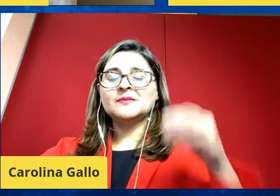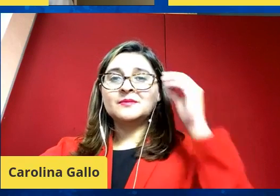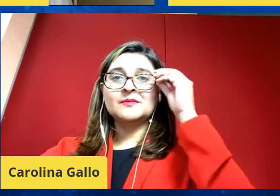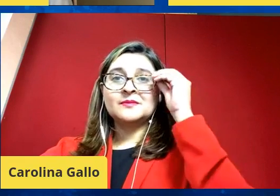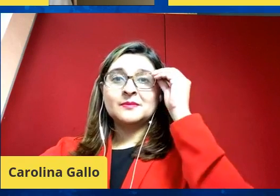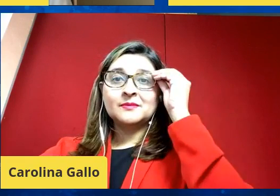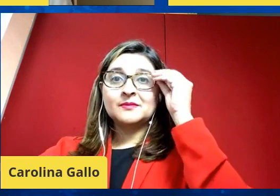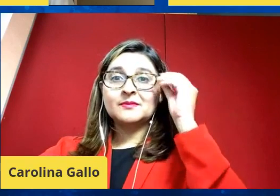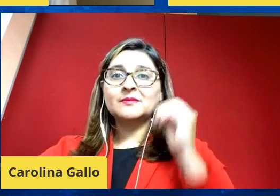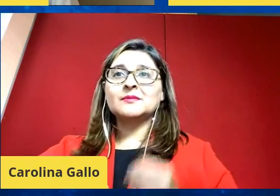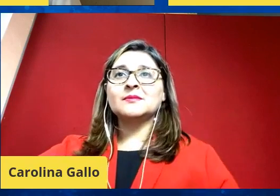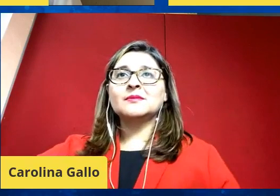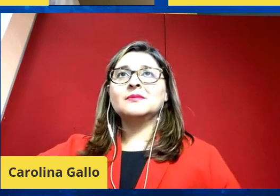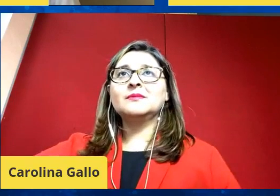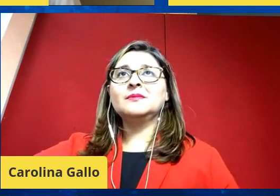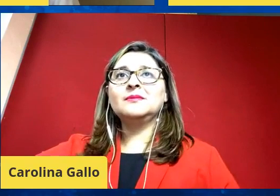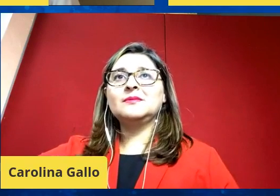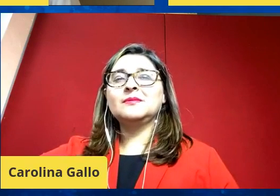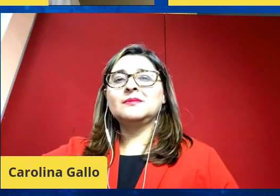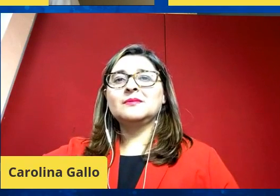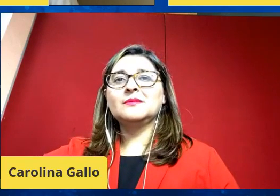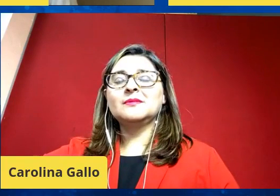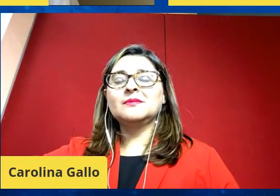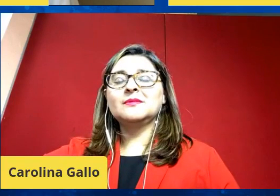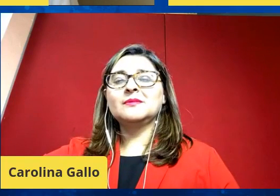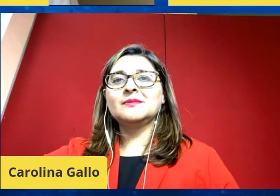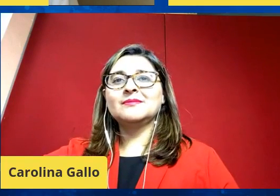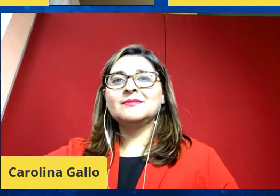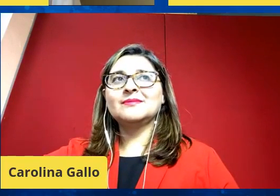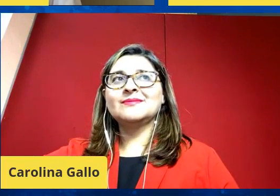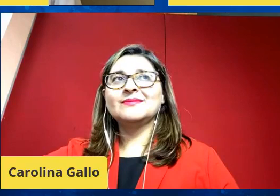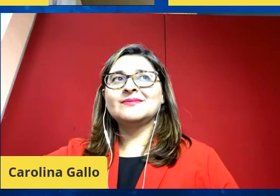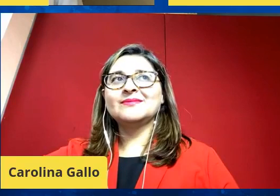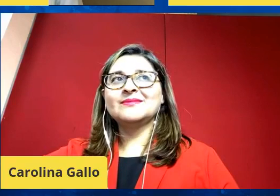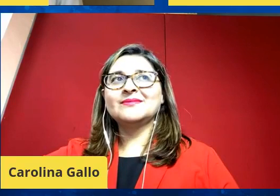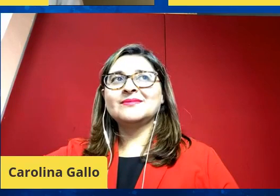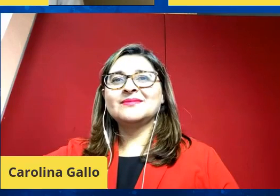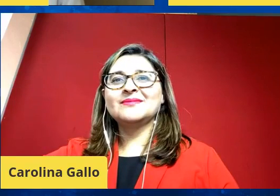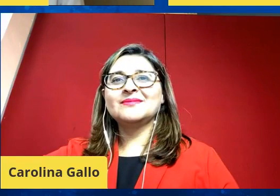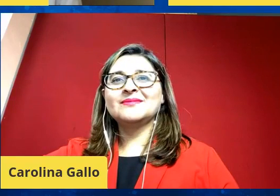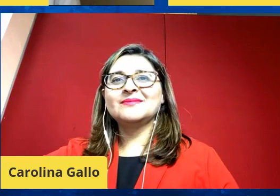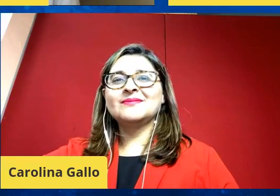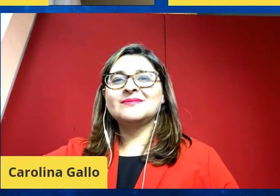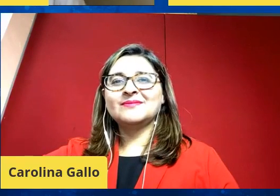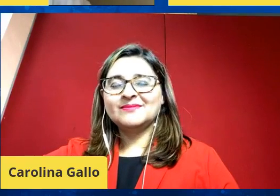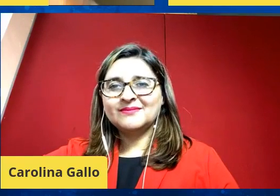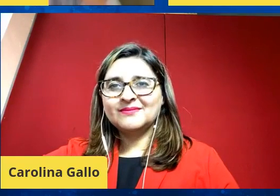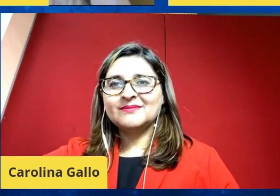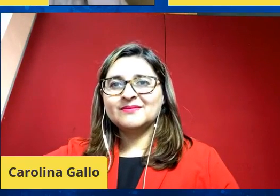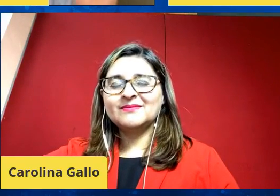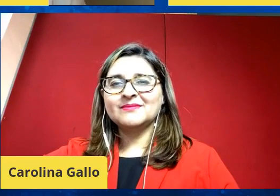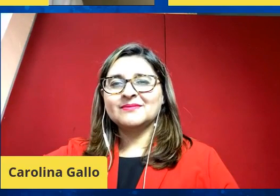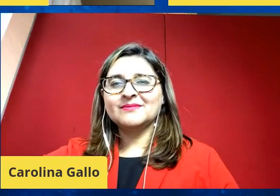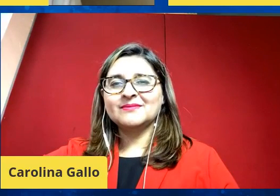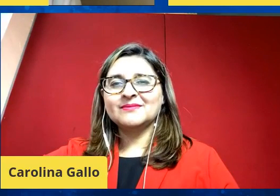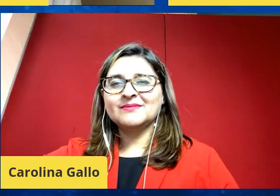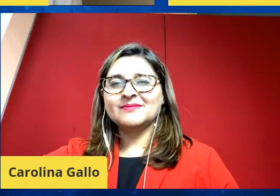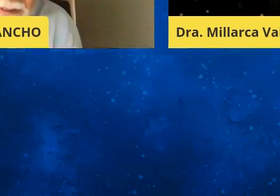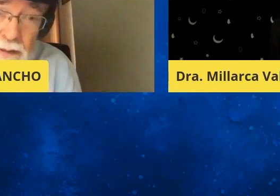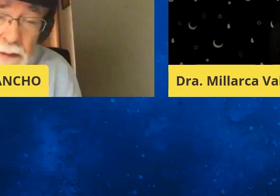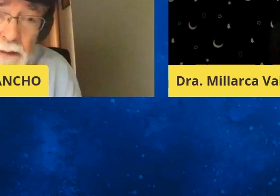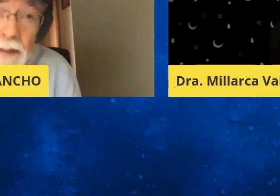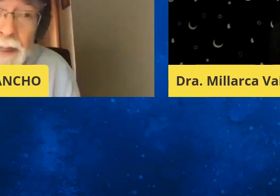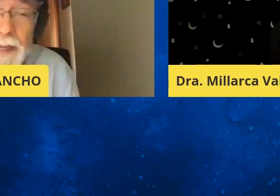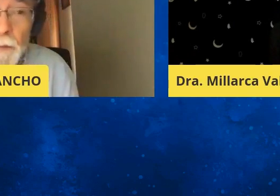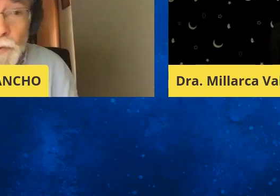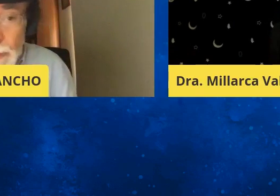haga charla, y cuando yo ya me he puesto más o menos guapo, que yo ya hago una, bueno, igual hago una cantidad enorme de